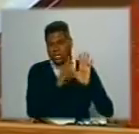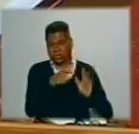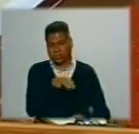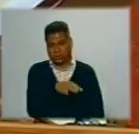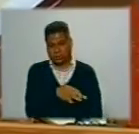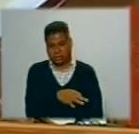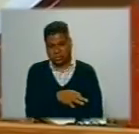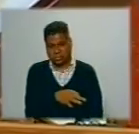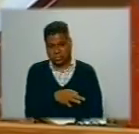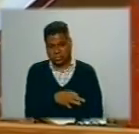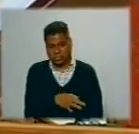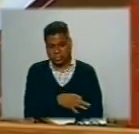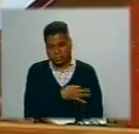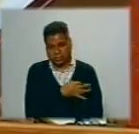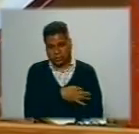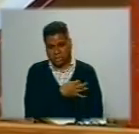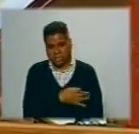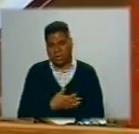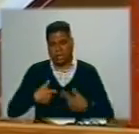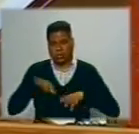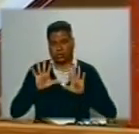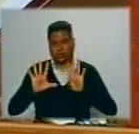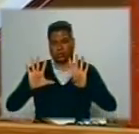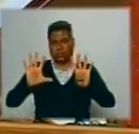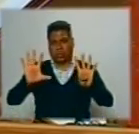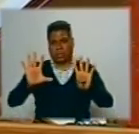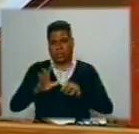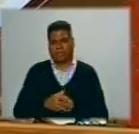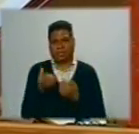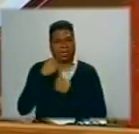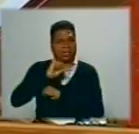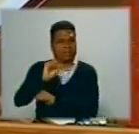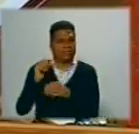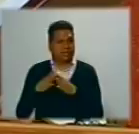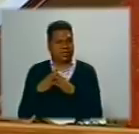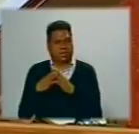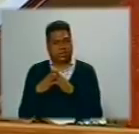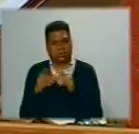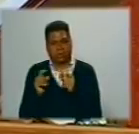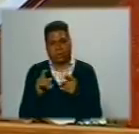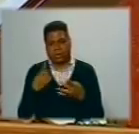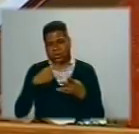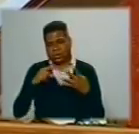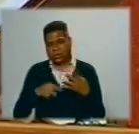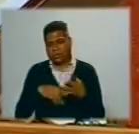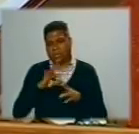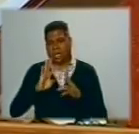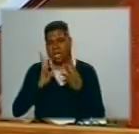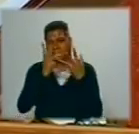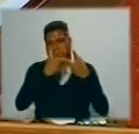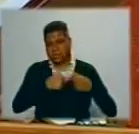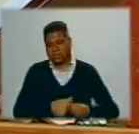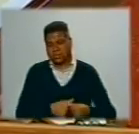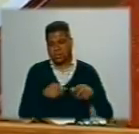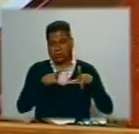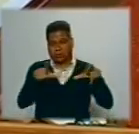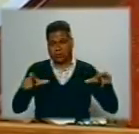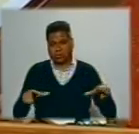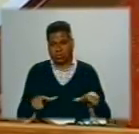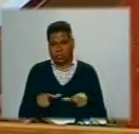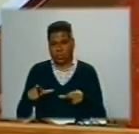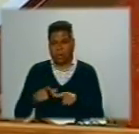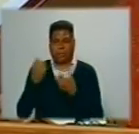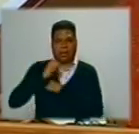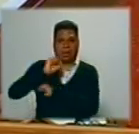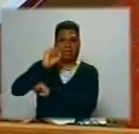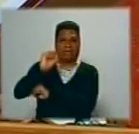el acceso a los bienes y servicios. 9. A la defensa y ejercicio de las acciones ante los órganos administrativos y jurisdiccionales para la defensa